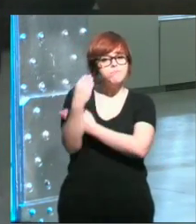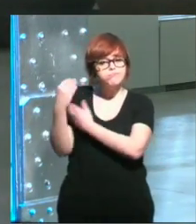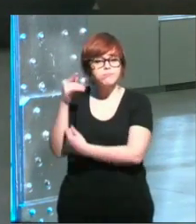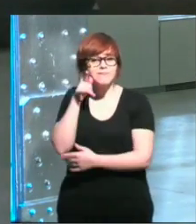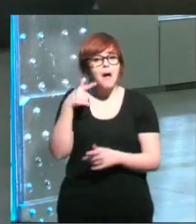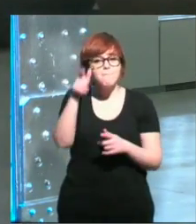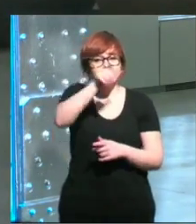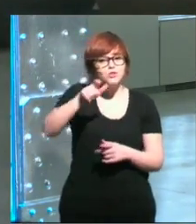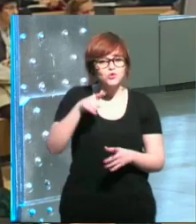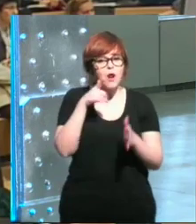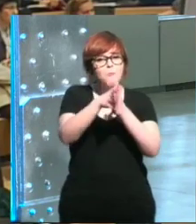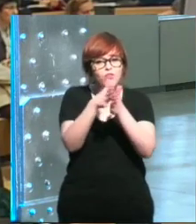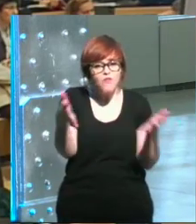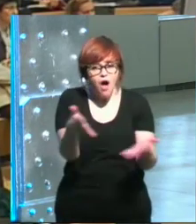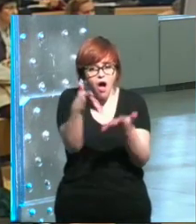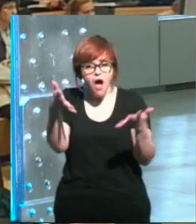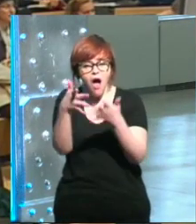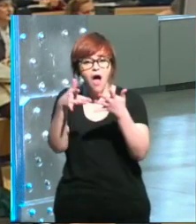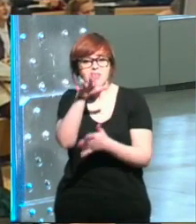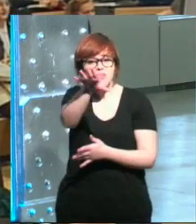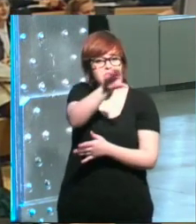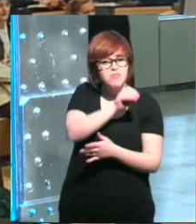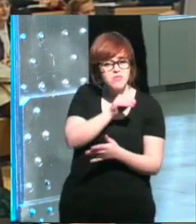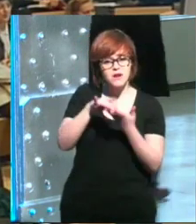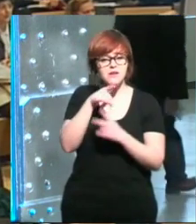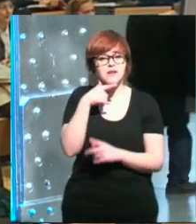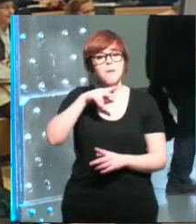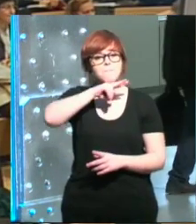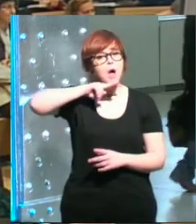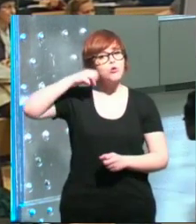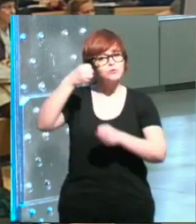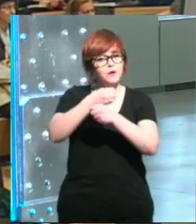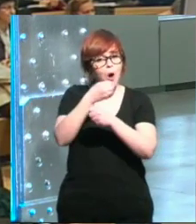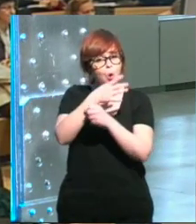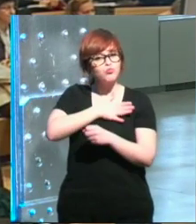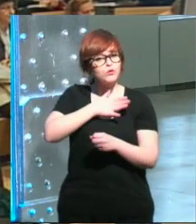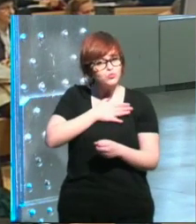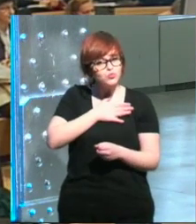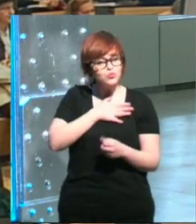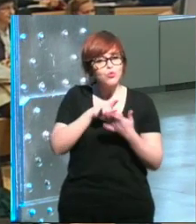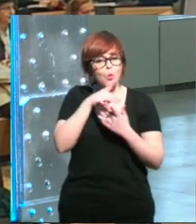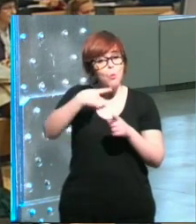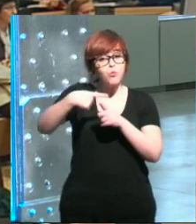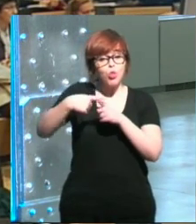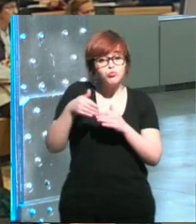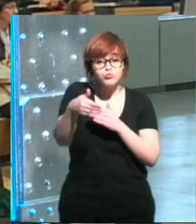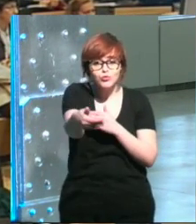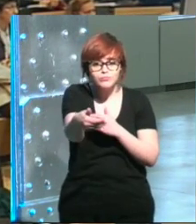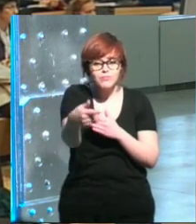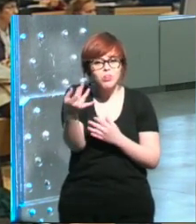retenerlo, significa entender el valor de nuestro servicio o nuestro producto, significa pensar en